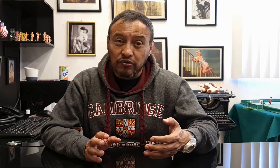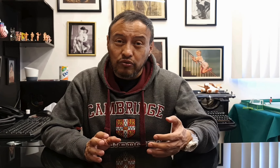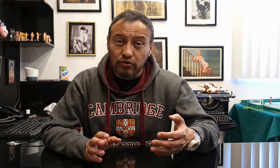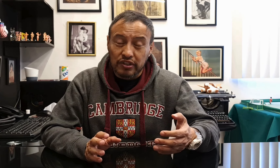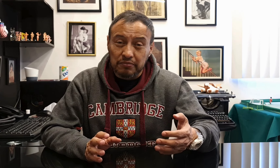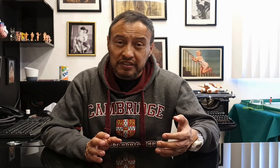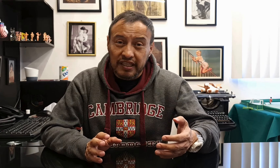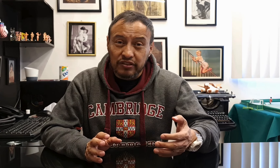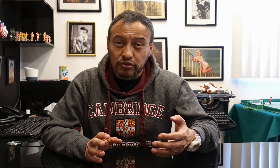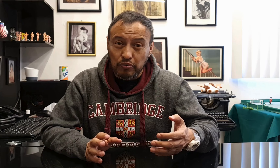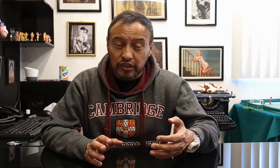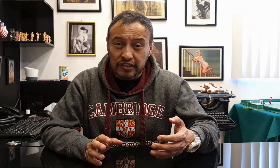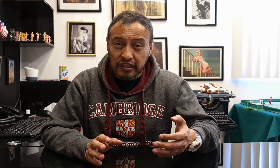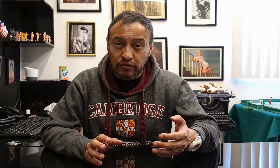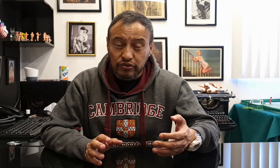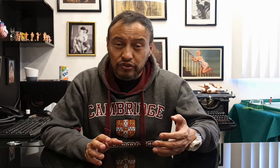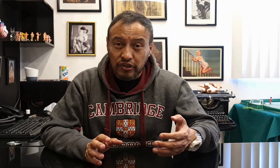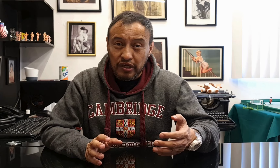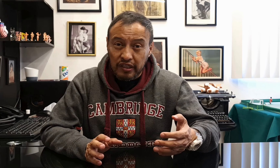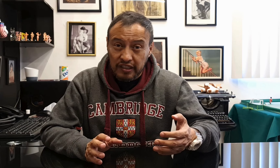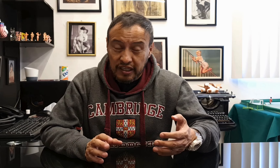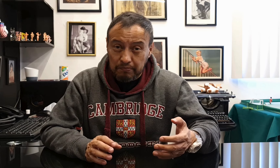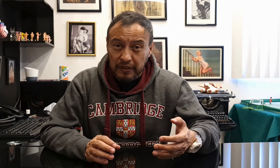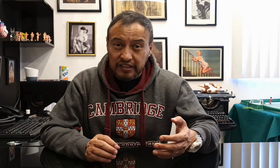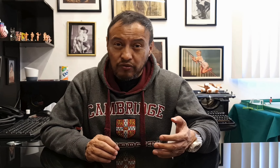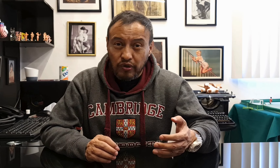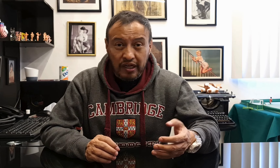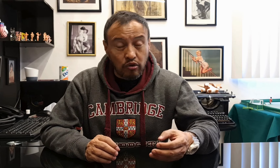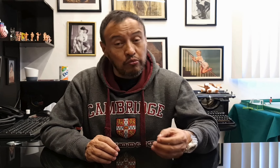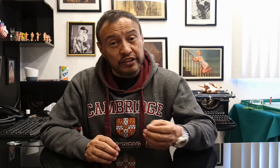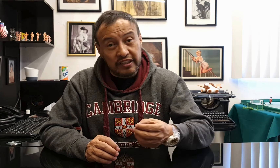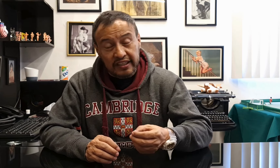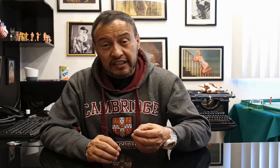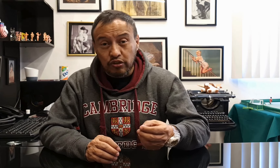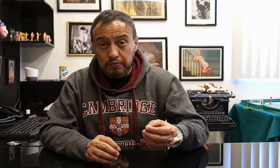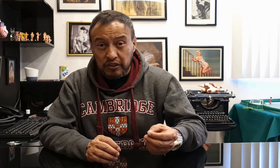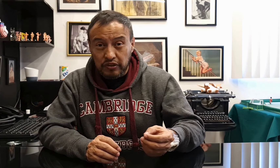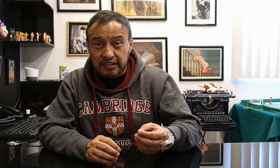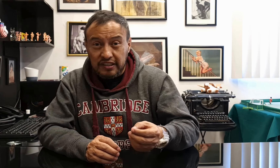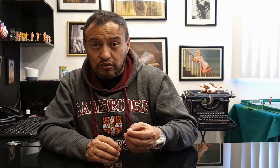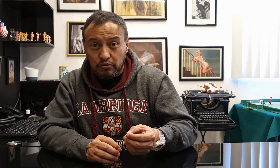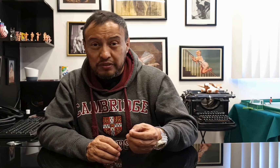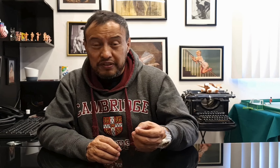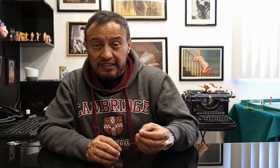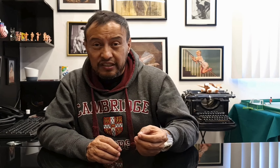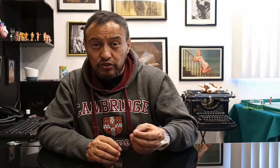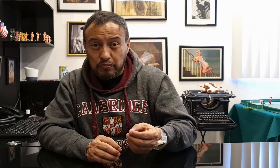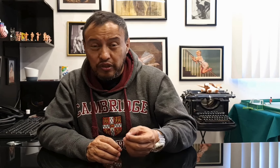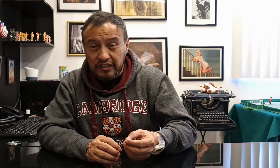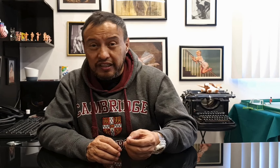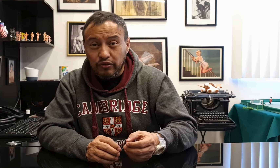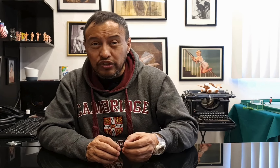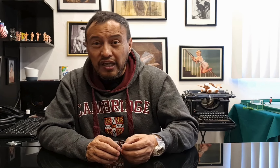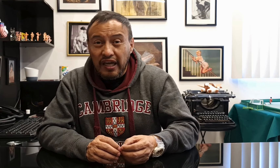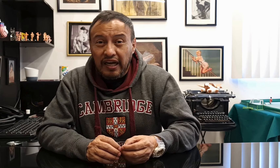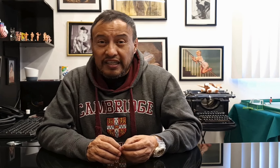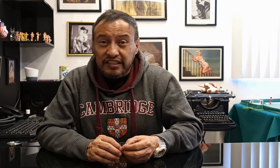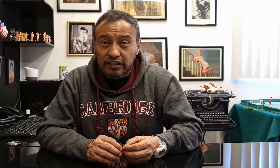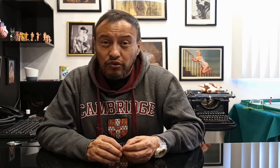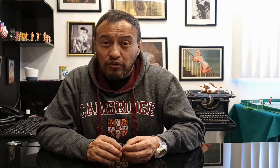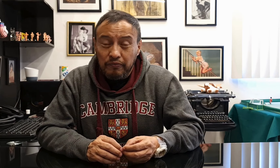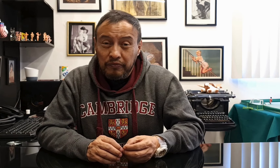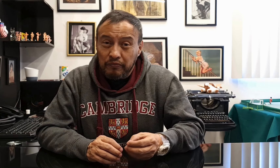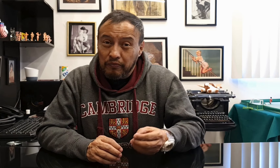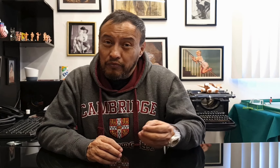sin embargo, con los adversarios políticos, y en particular, como entiende a los periodistas como adversarios políticos,